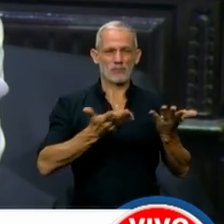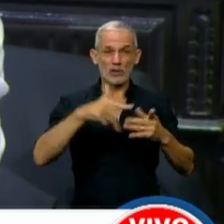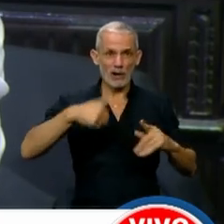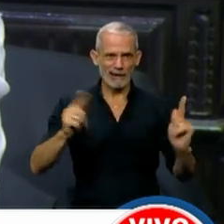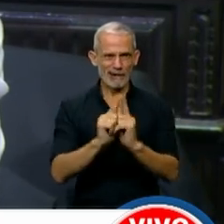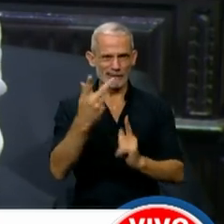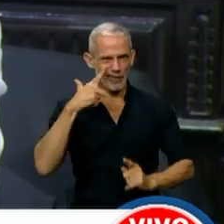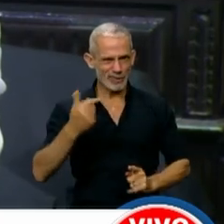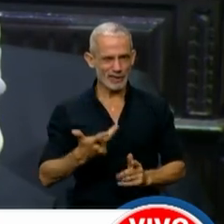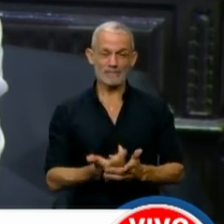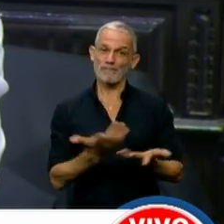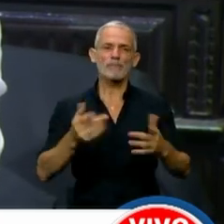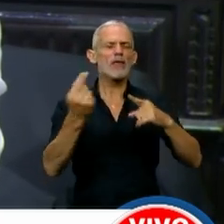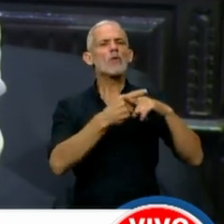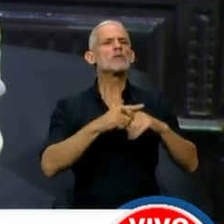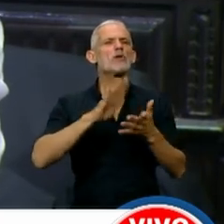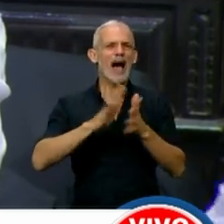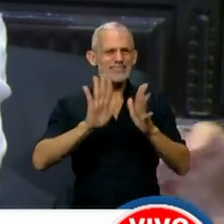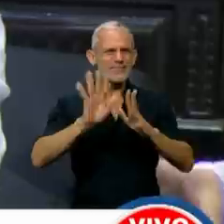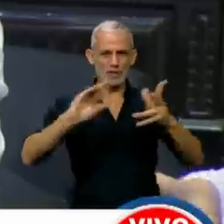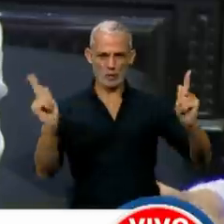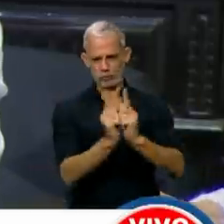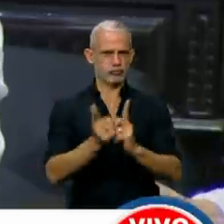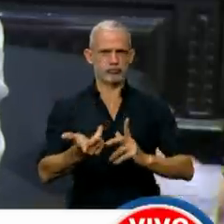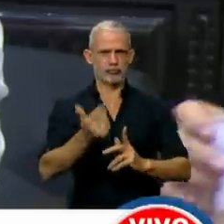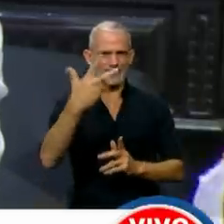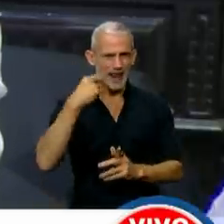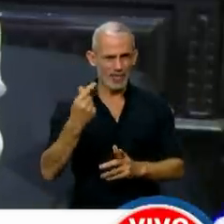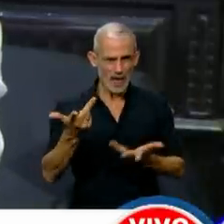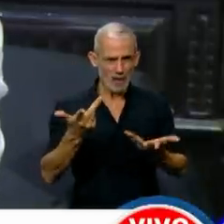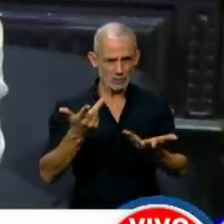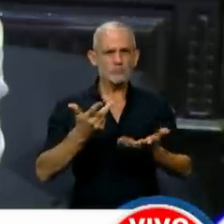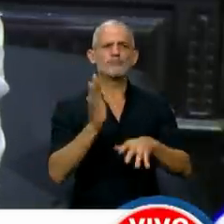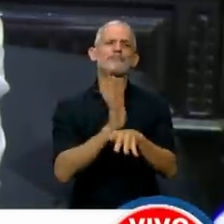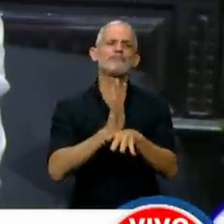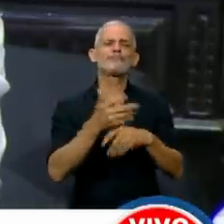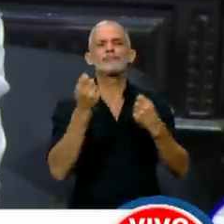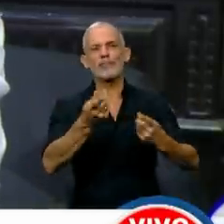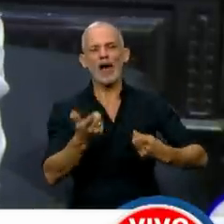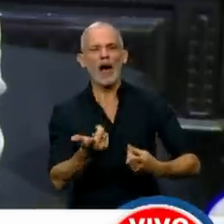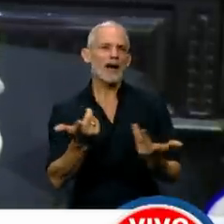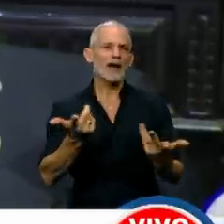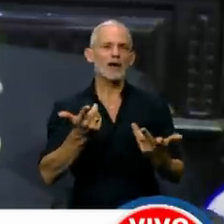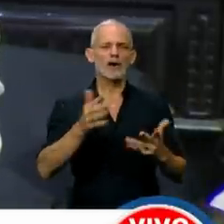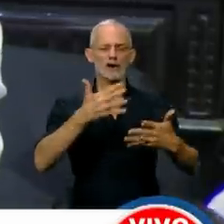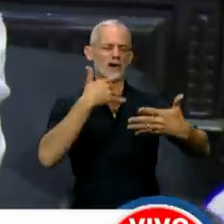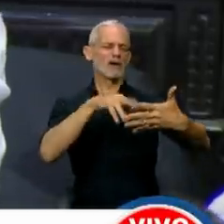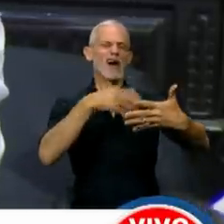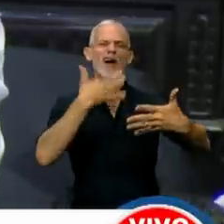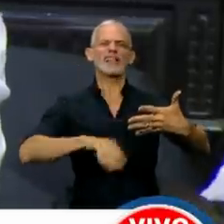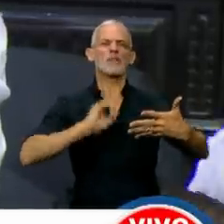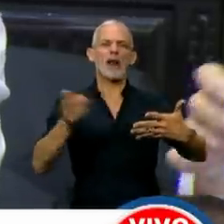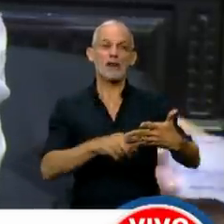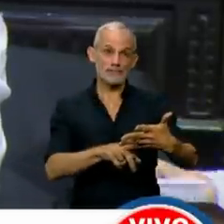al discutir el presupuesto de esta manera damos margen a malas interpretaciones